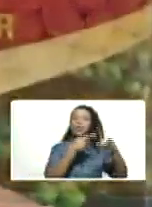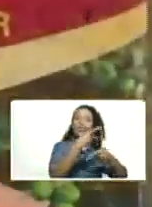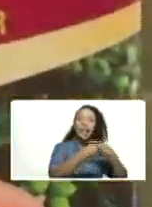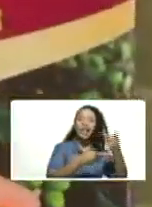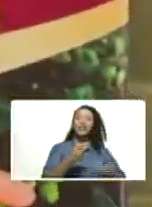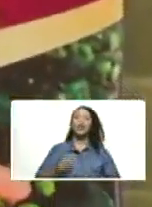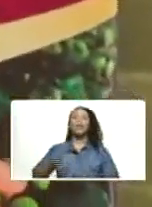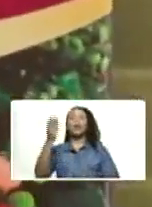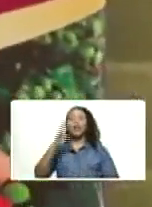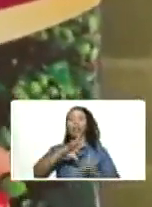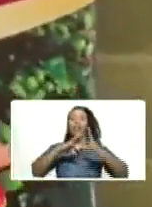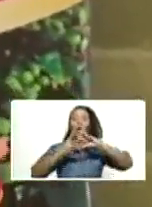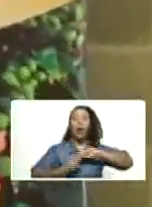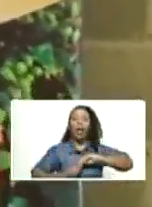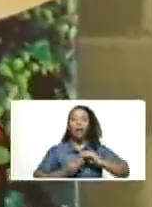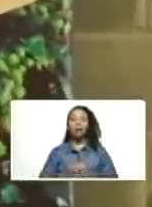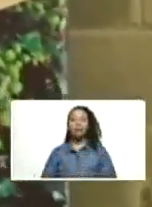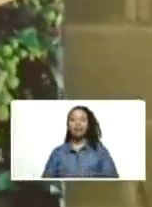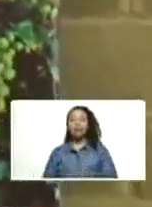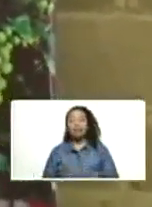de los CLAP. ¿Ah?